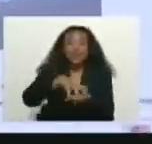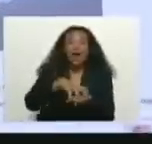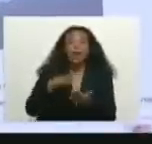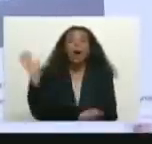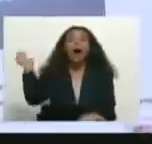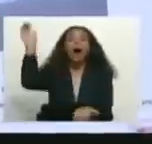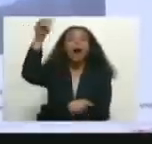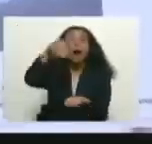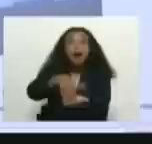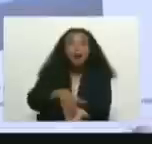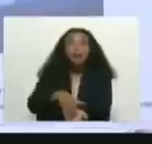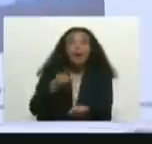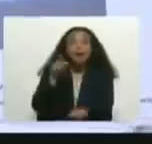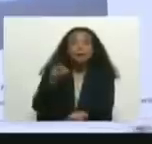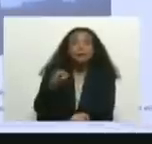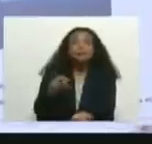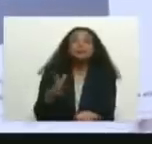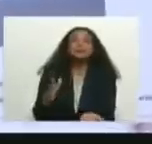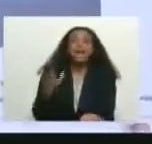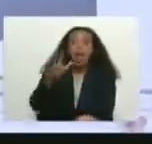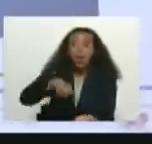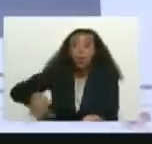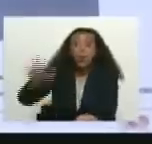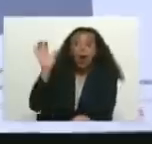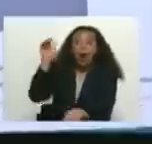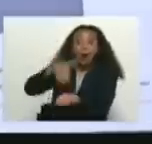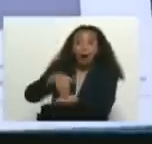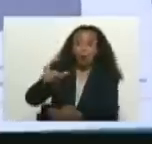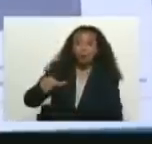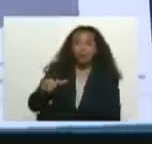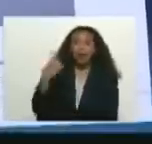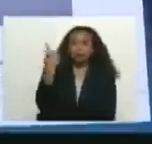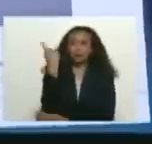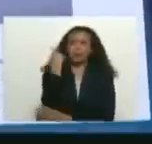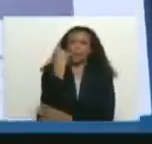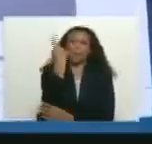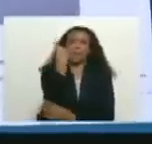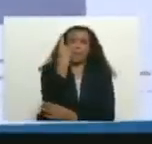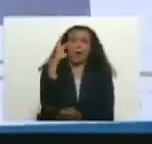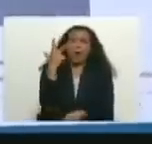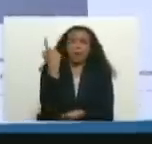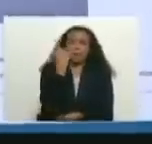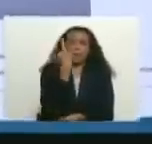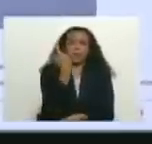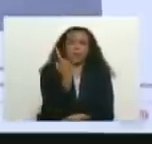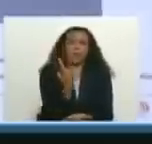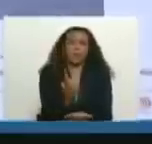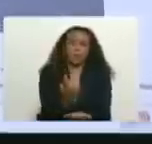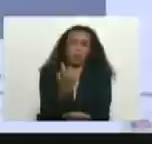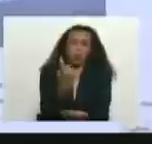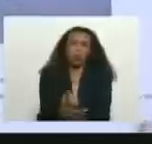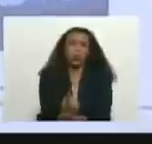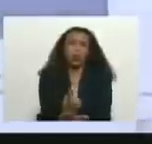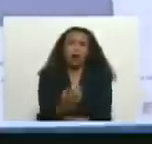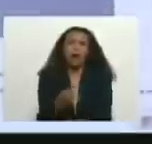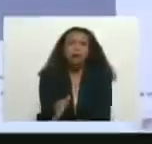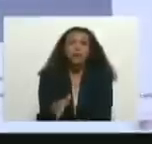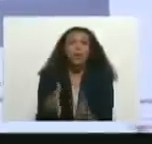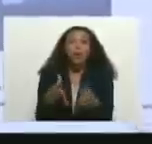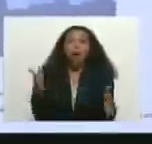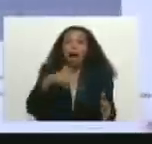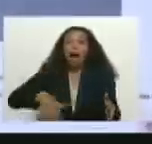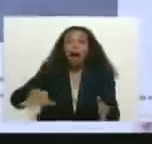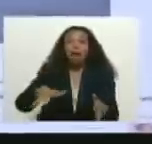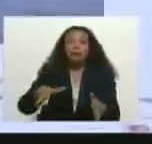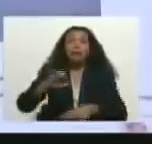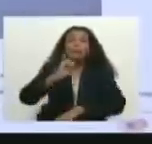Aragua. Bueno, llegamos allí en helicóptero con la gobernadora y lo más grande que hay en ese